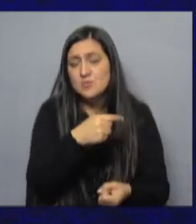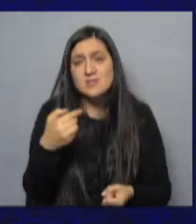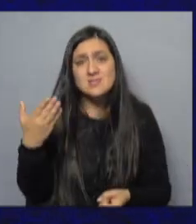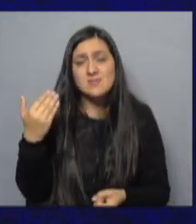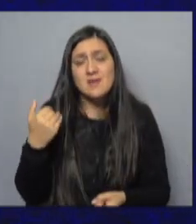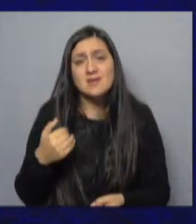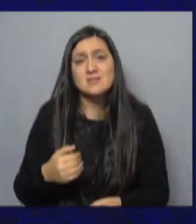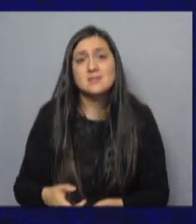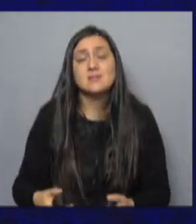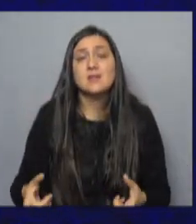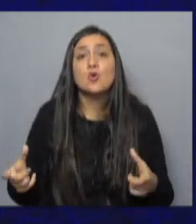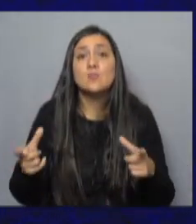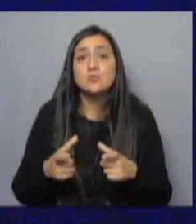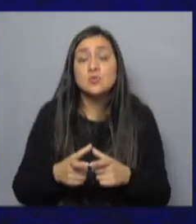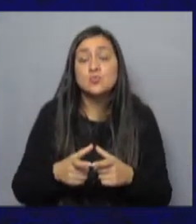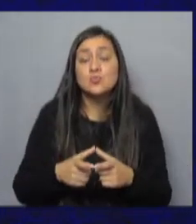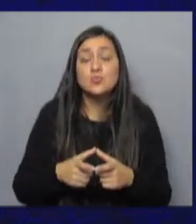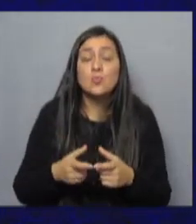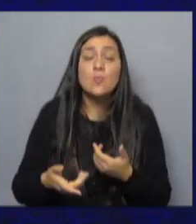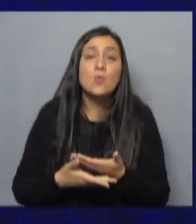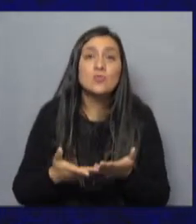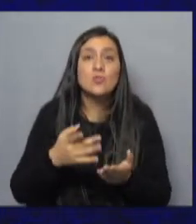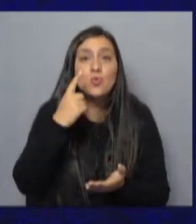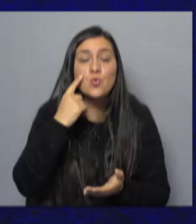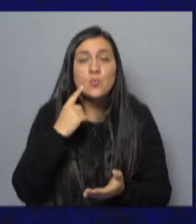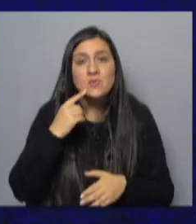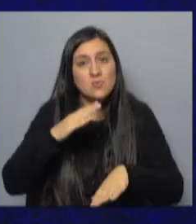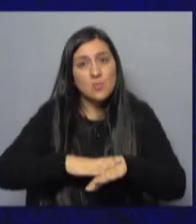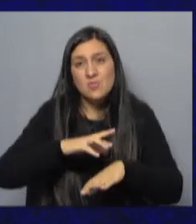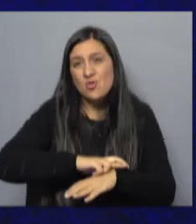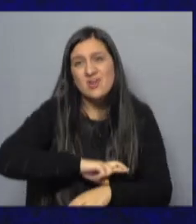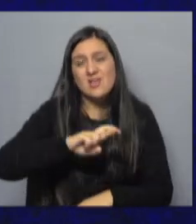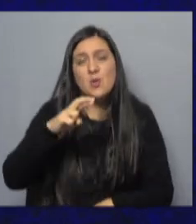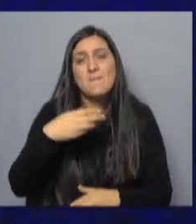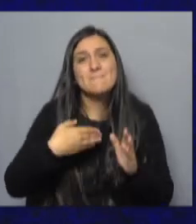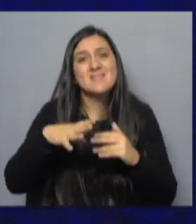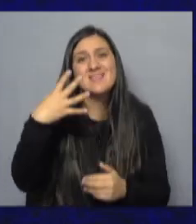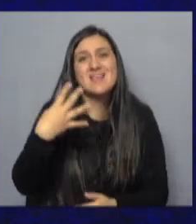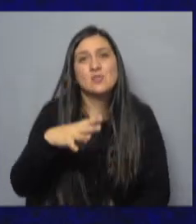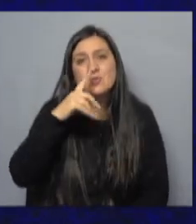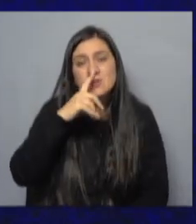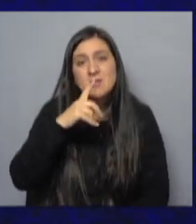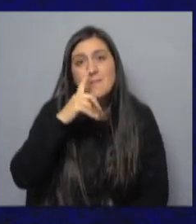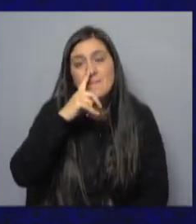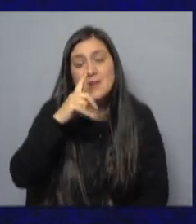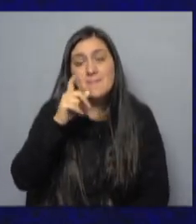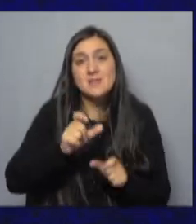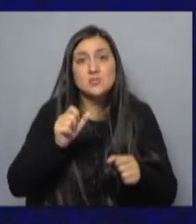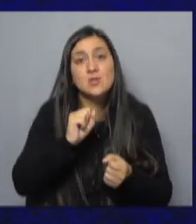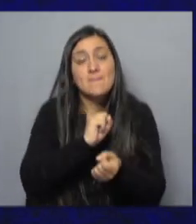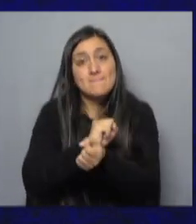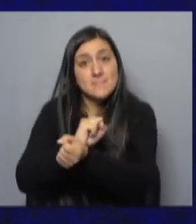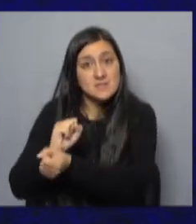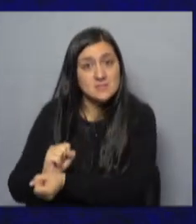comisionado parlamentario para el sistema carcelario estuvo brindando cifras, estamos en un momento récord, más de 14.000 personas privadas de libertad, las situaciones